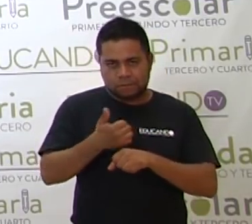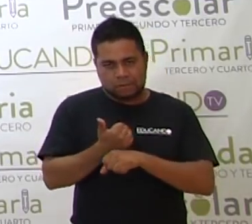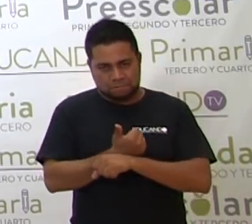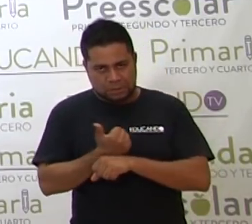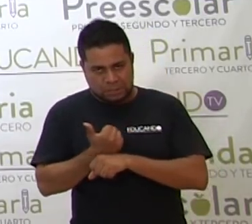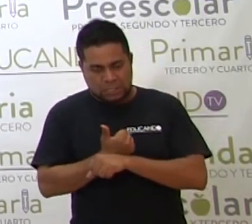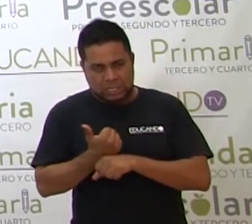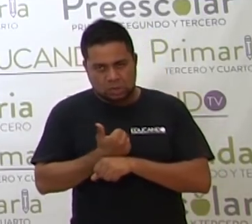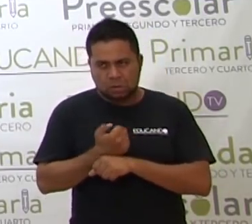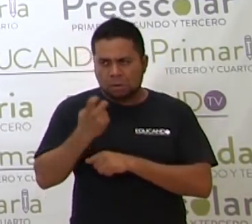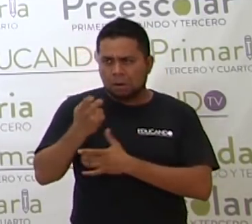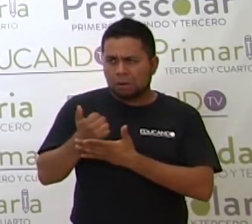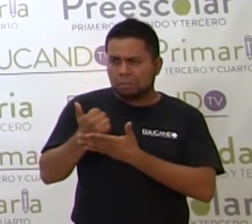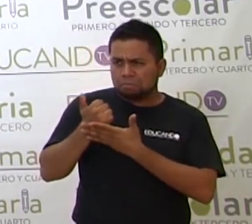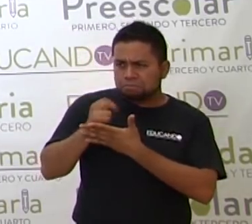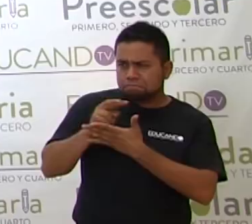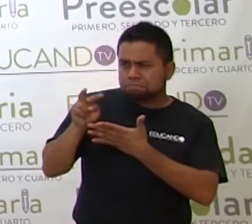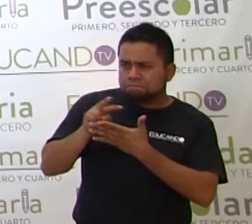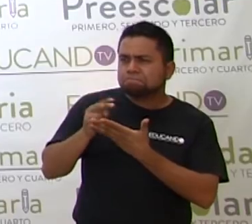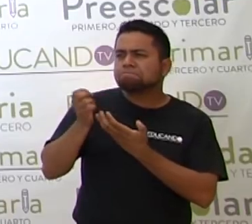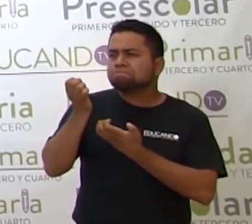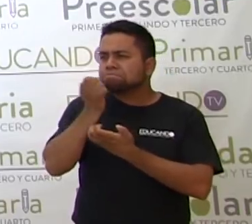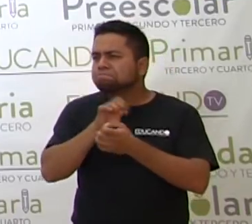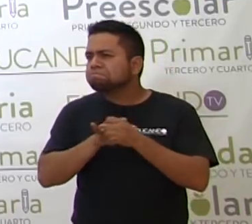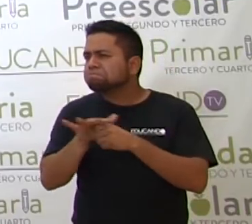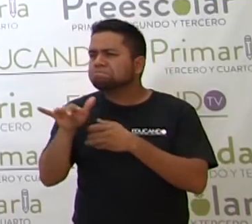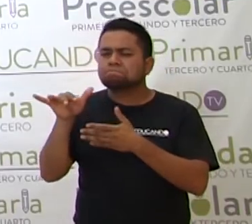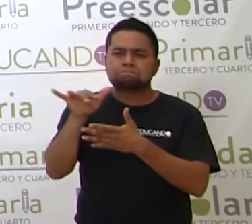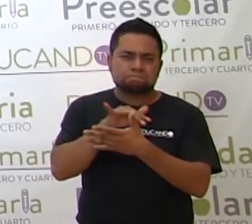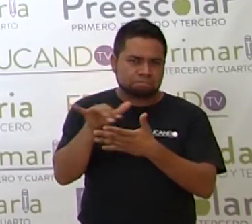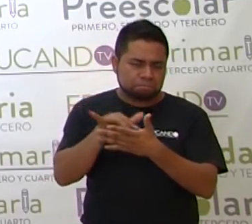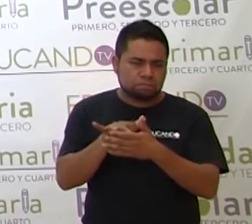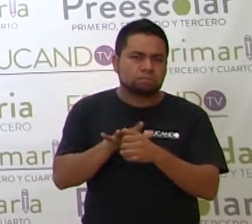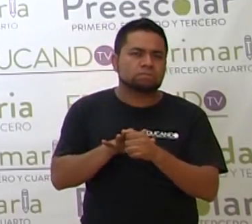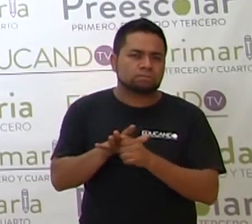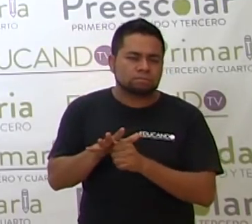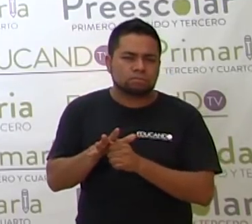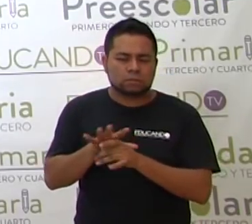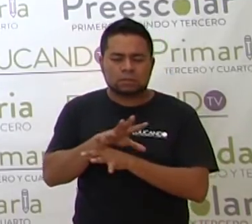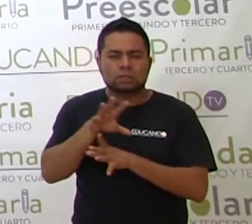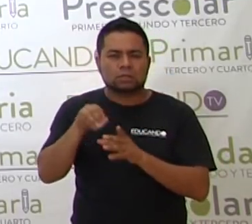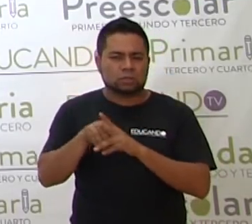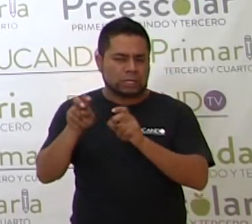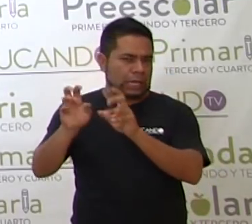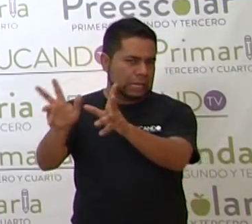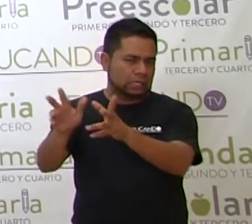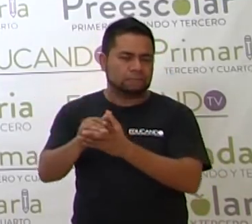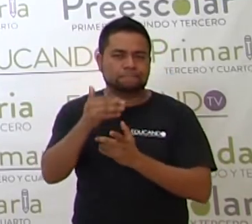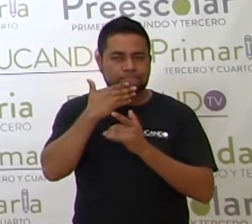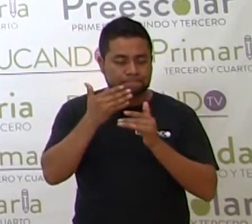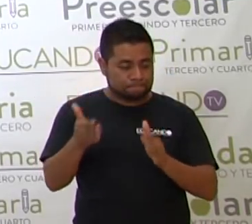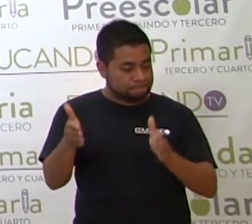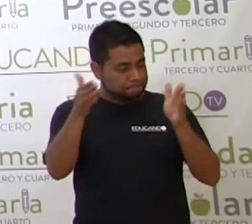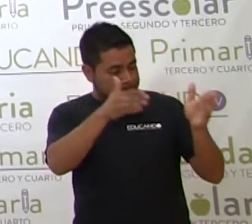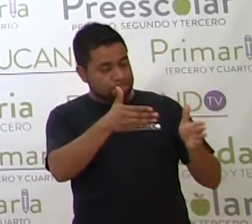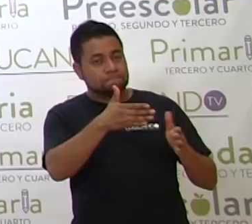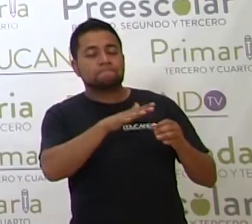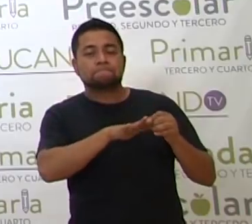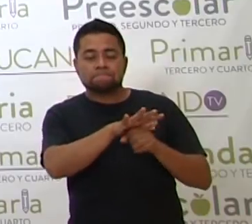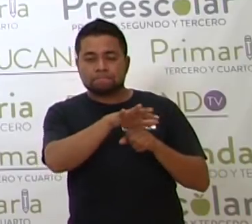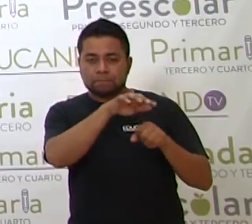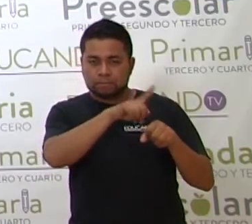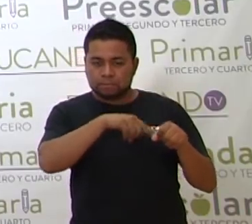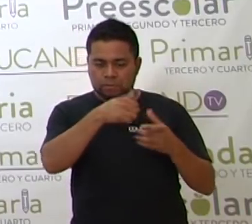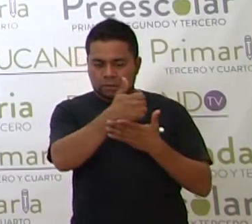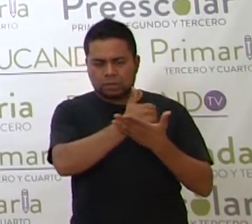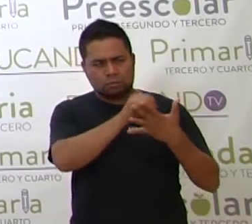el cual nos permitió observar y leer dicho texto. Ahora, vamos a conocer el texto de color